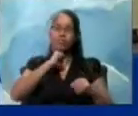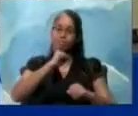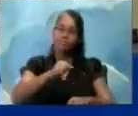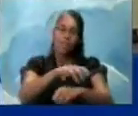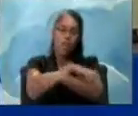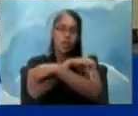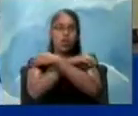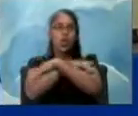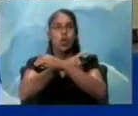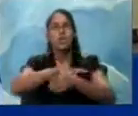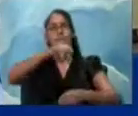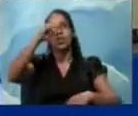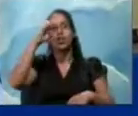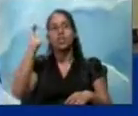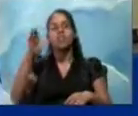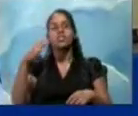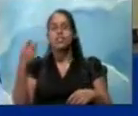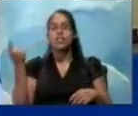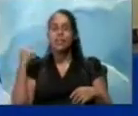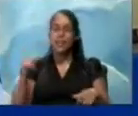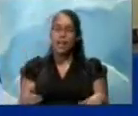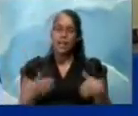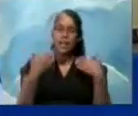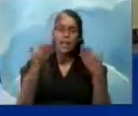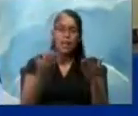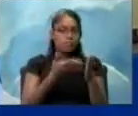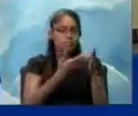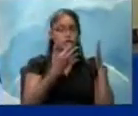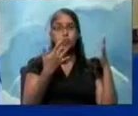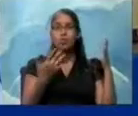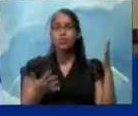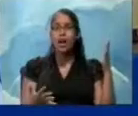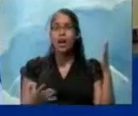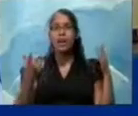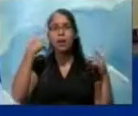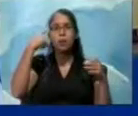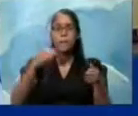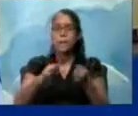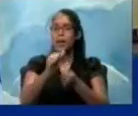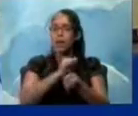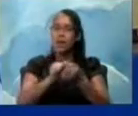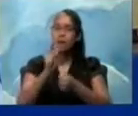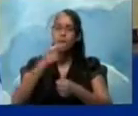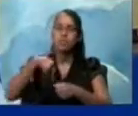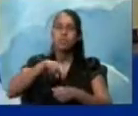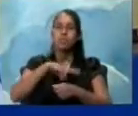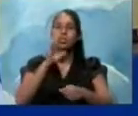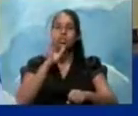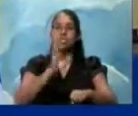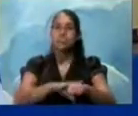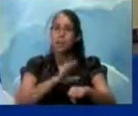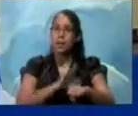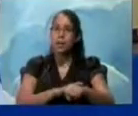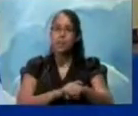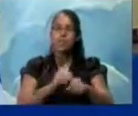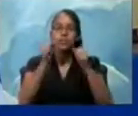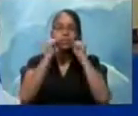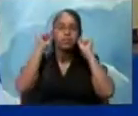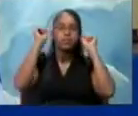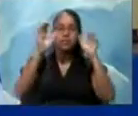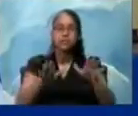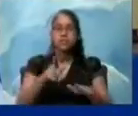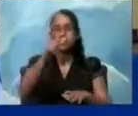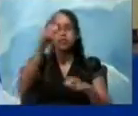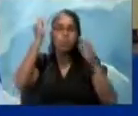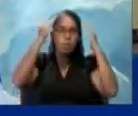de Dios, que tenía que dar su sangre para lavar nuestros pecados. Bendita sea su